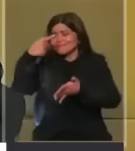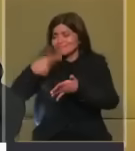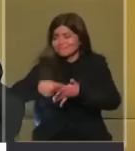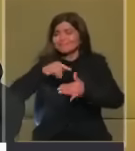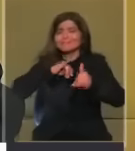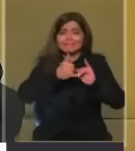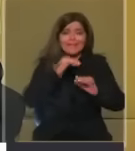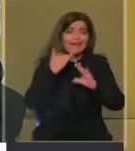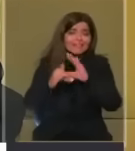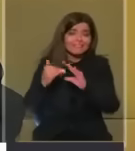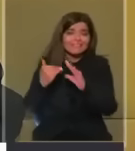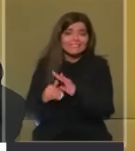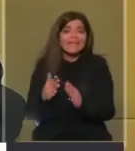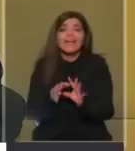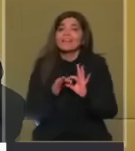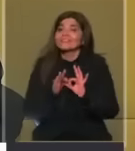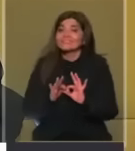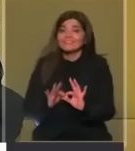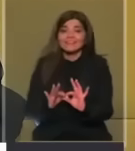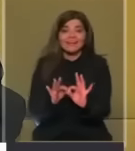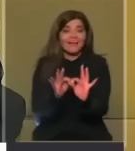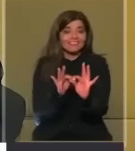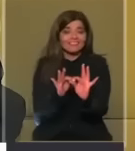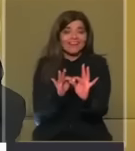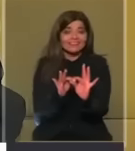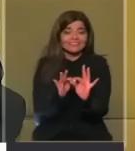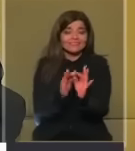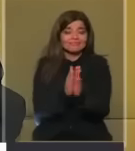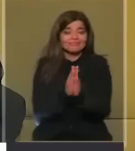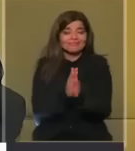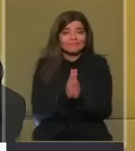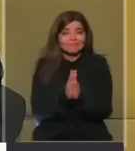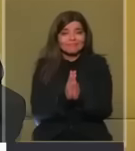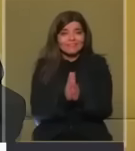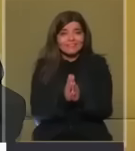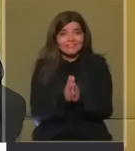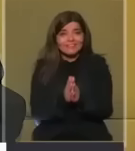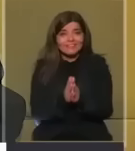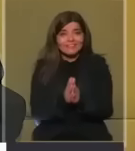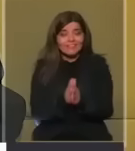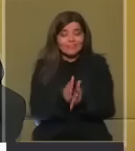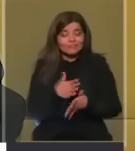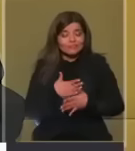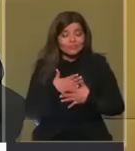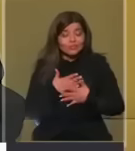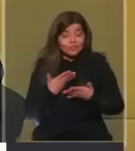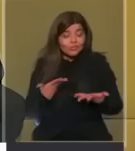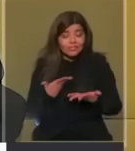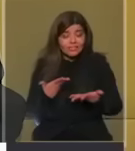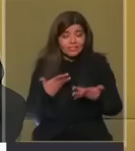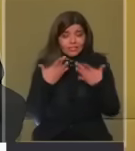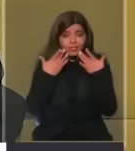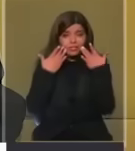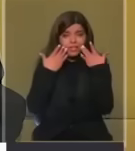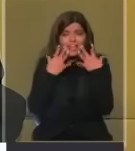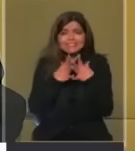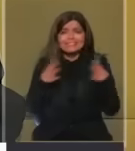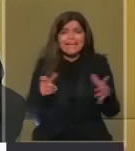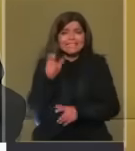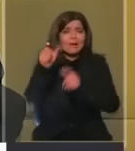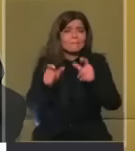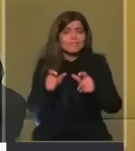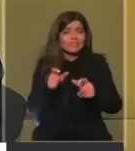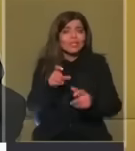miles de mensajes. Paramos unos días en España. Y lo que nos dejó muy contentos es que tanto chileno que nos paraba y nos